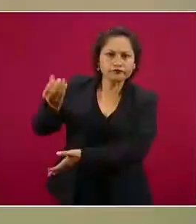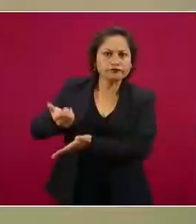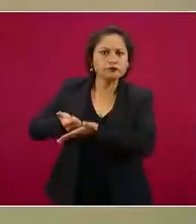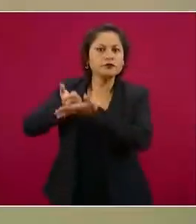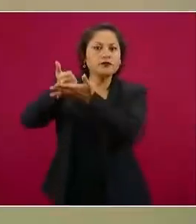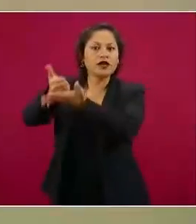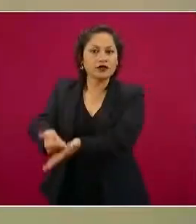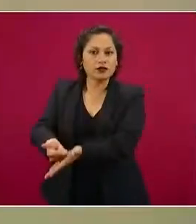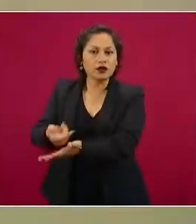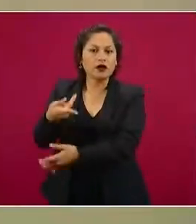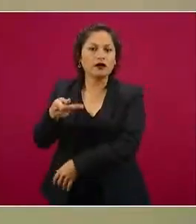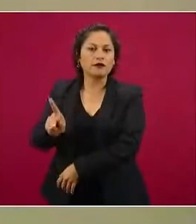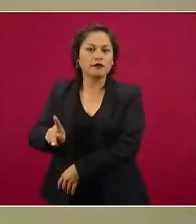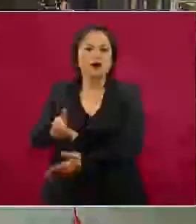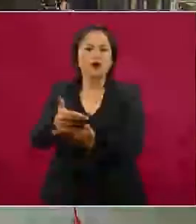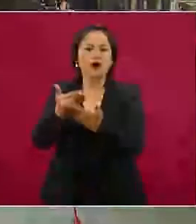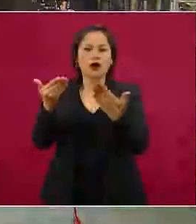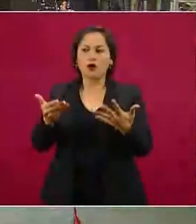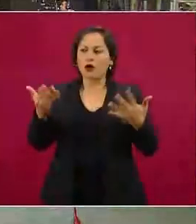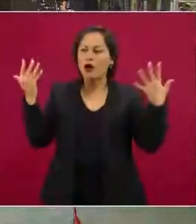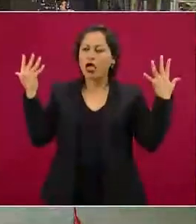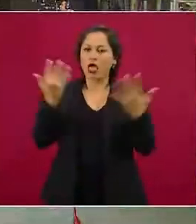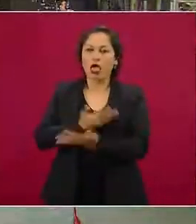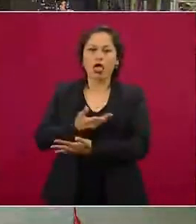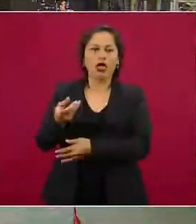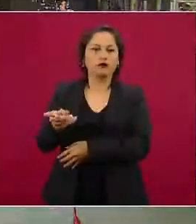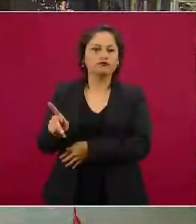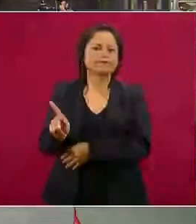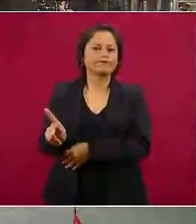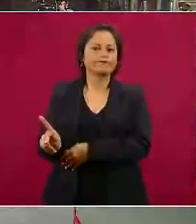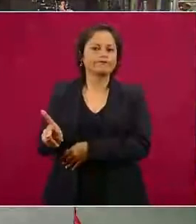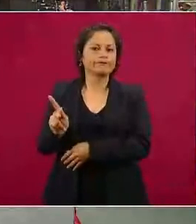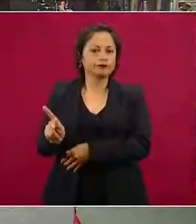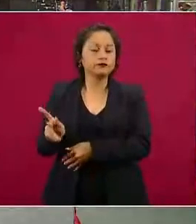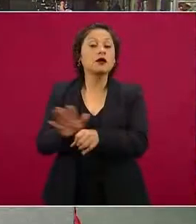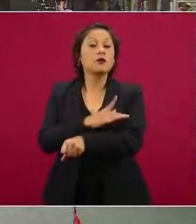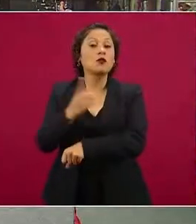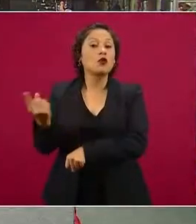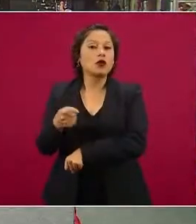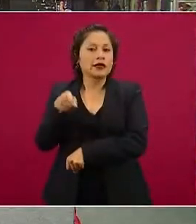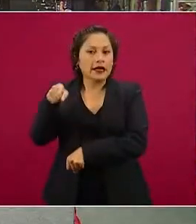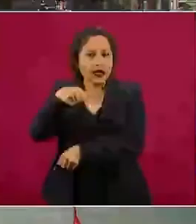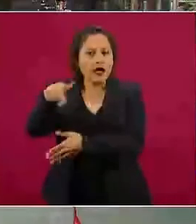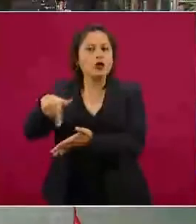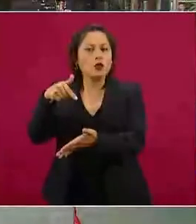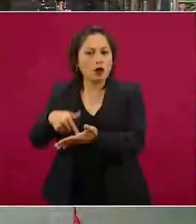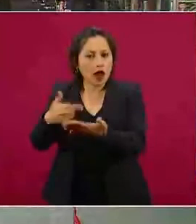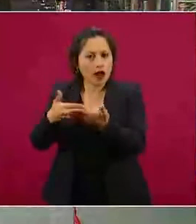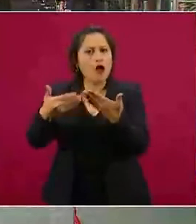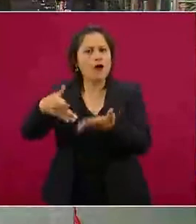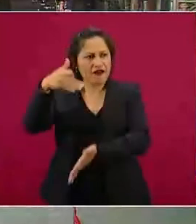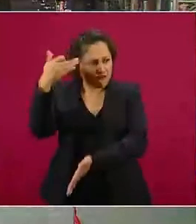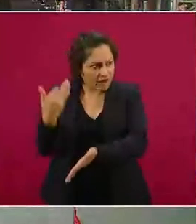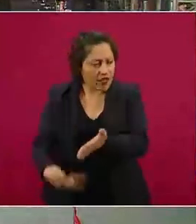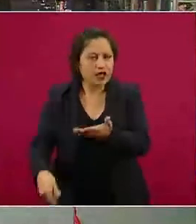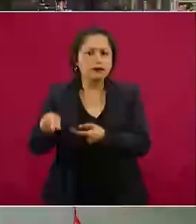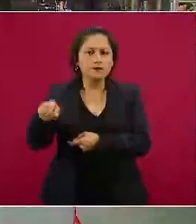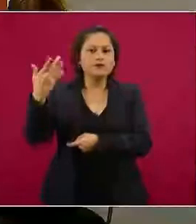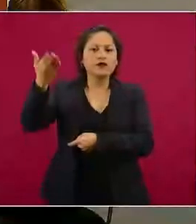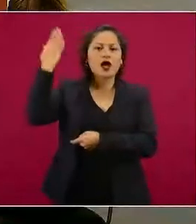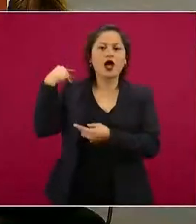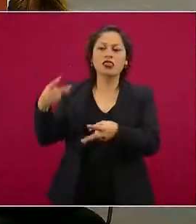una falsa. Colorado, el Colorado es un lugar que se necesita, y esos recursos también fueron el elefante blanco, porque